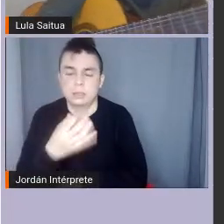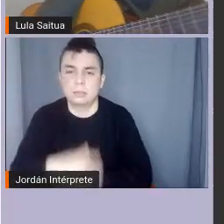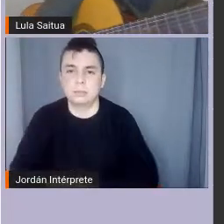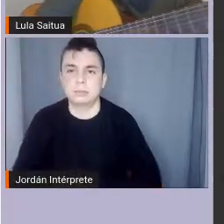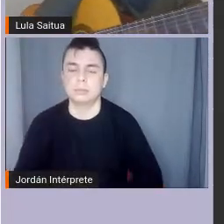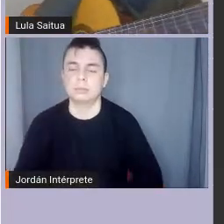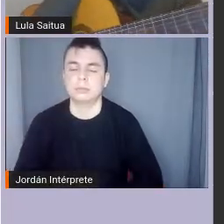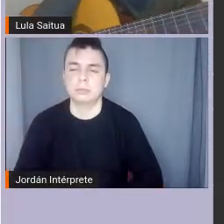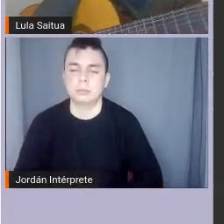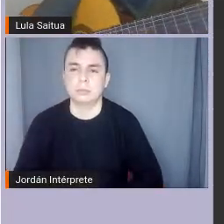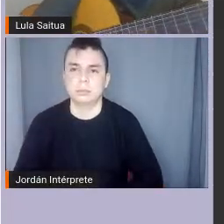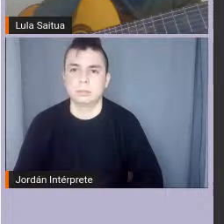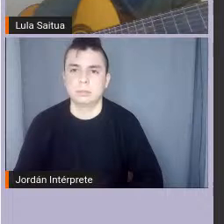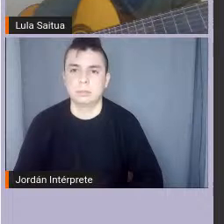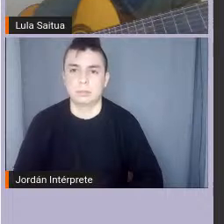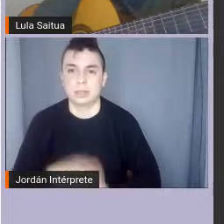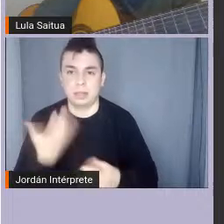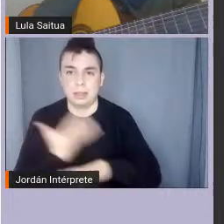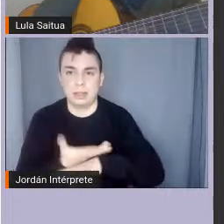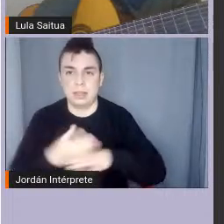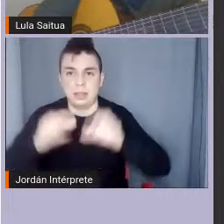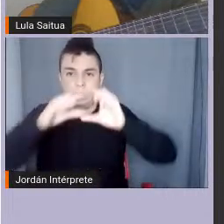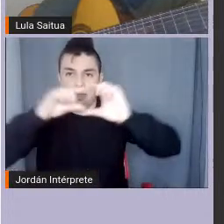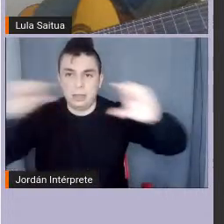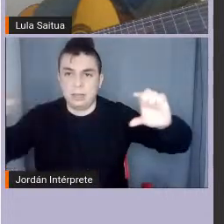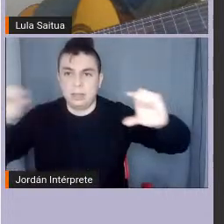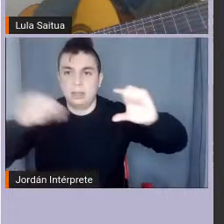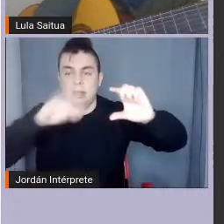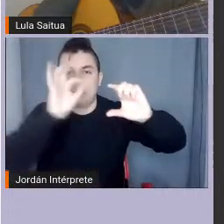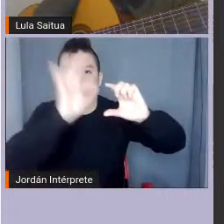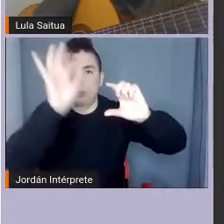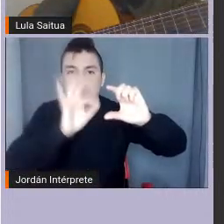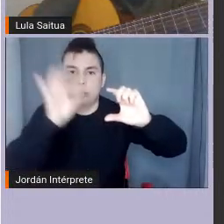Mael, eso, aquí está la canción.